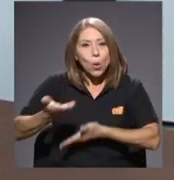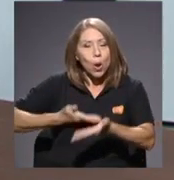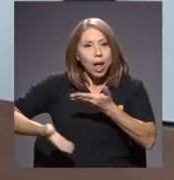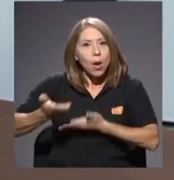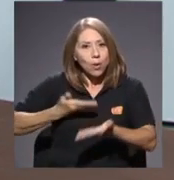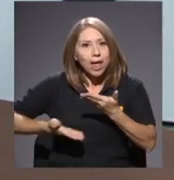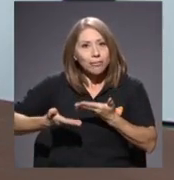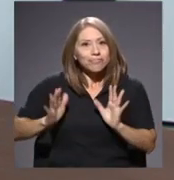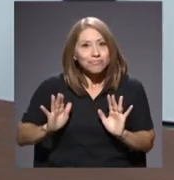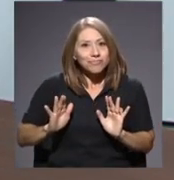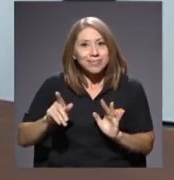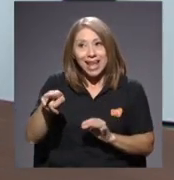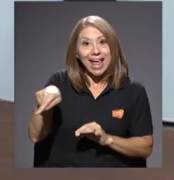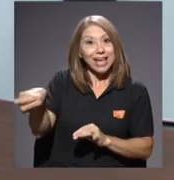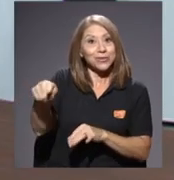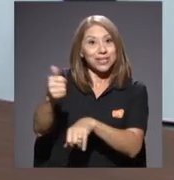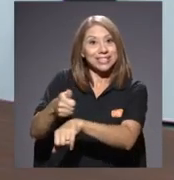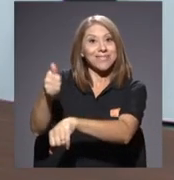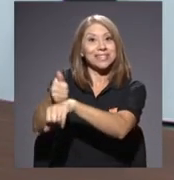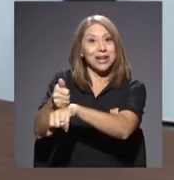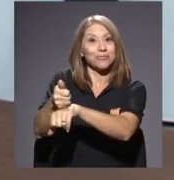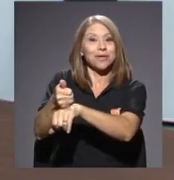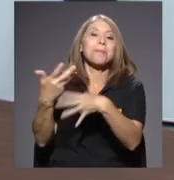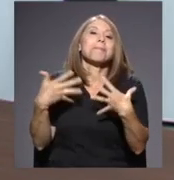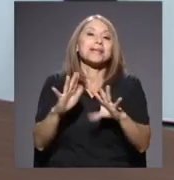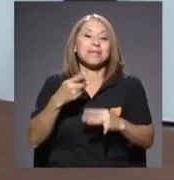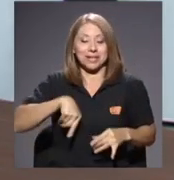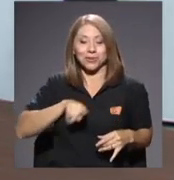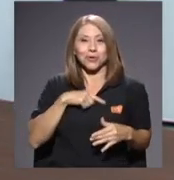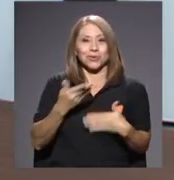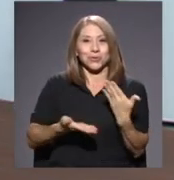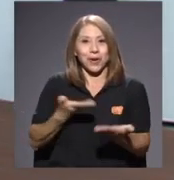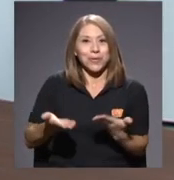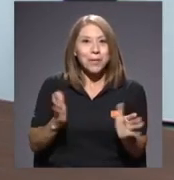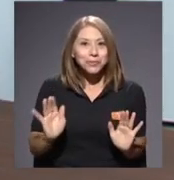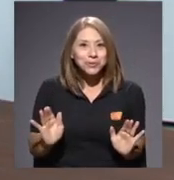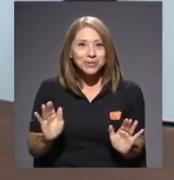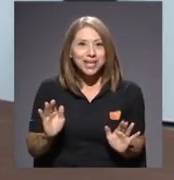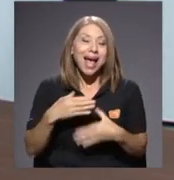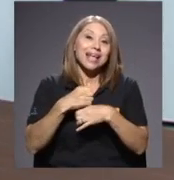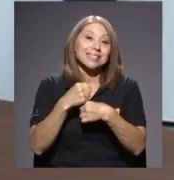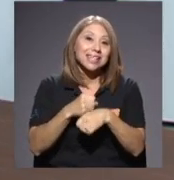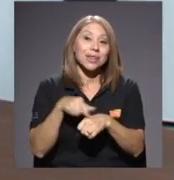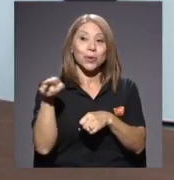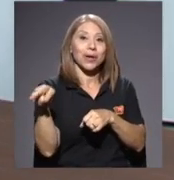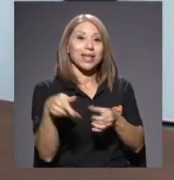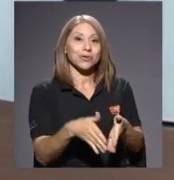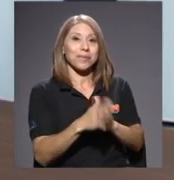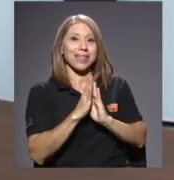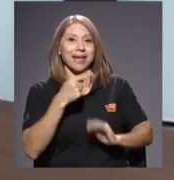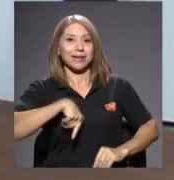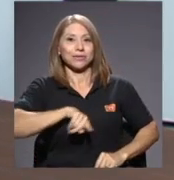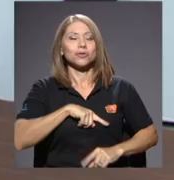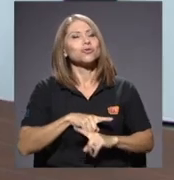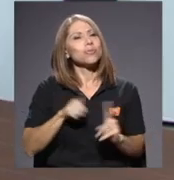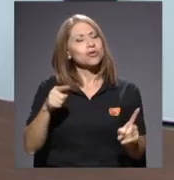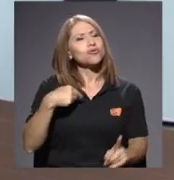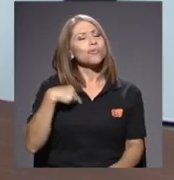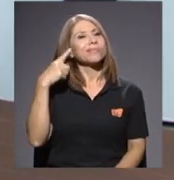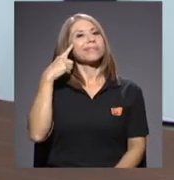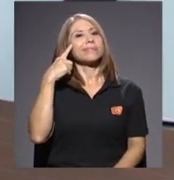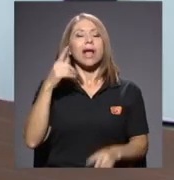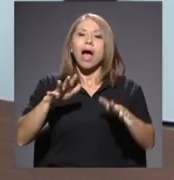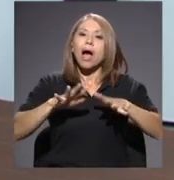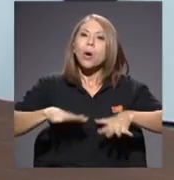ellos establecieron, más bien nosotros solo somos los que colaboramos haciendo lo que ellos nos pedían, pero sí, yo siento que es un ambiente